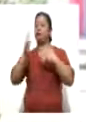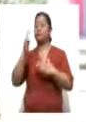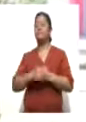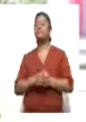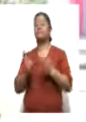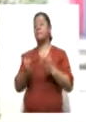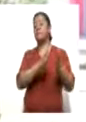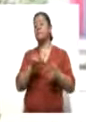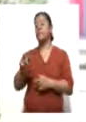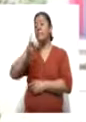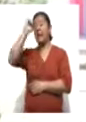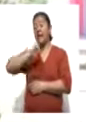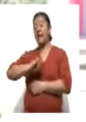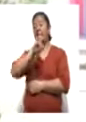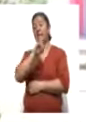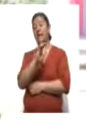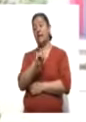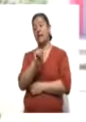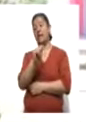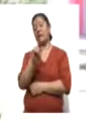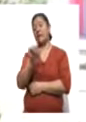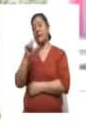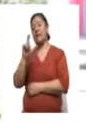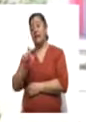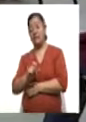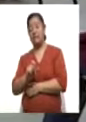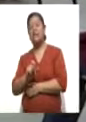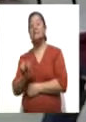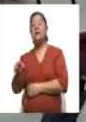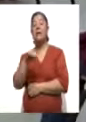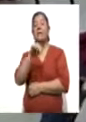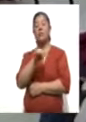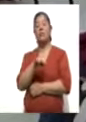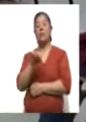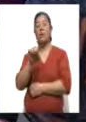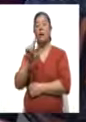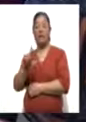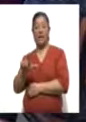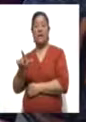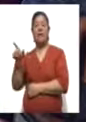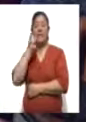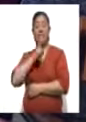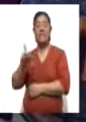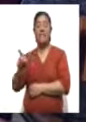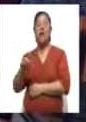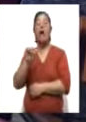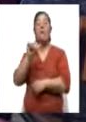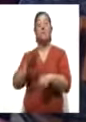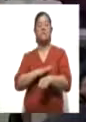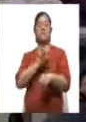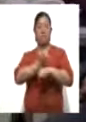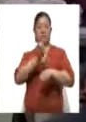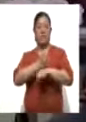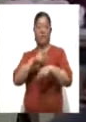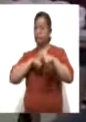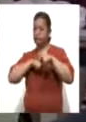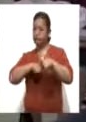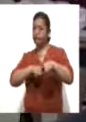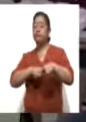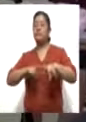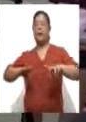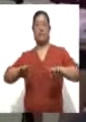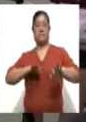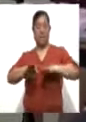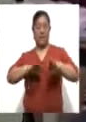Sistema Estatal de Promoción del Empleo, Manuel Camacho Higareda, resaltó que la administración estatal continúa desarrollando acciones en favor